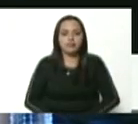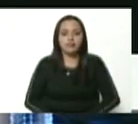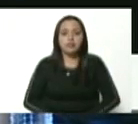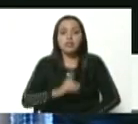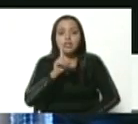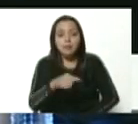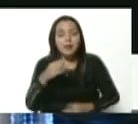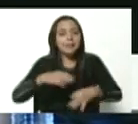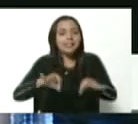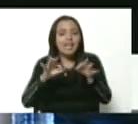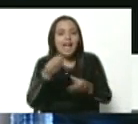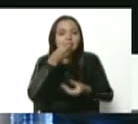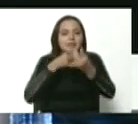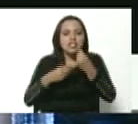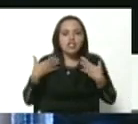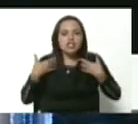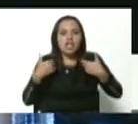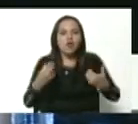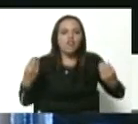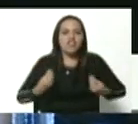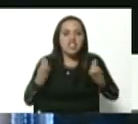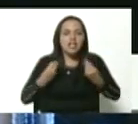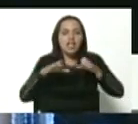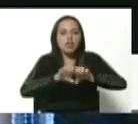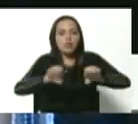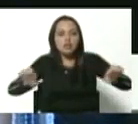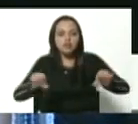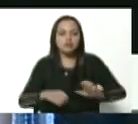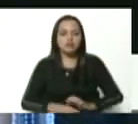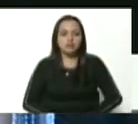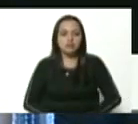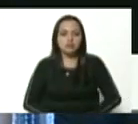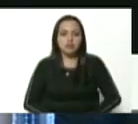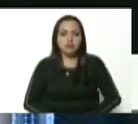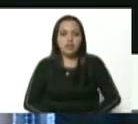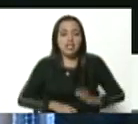alimentación, salud, vida, educación y desarrollo.